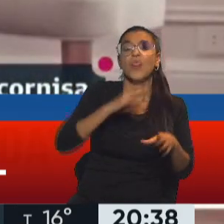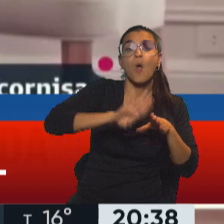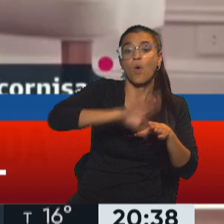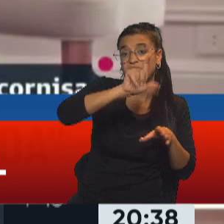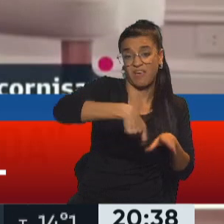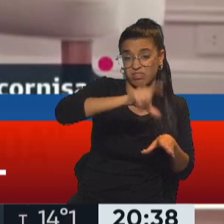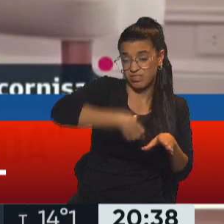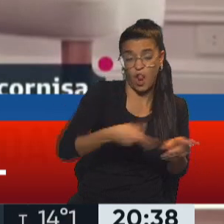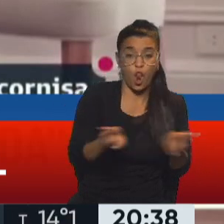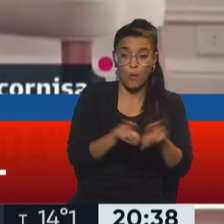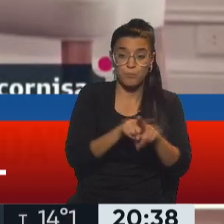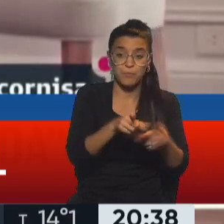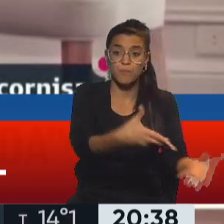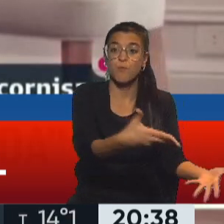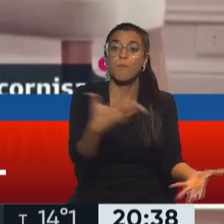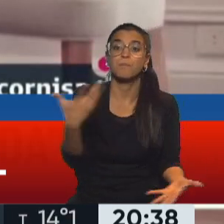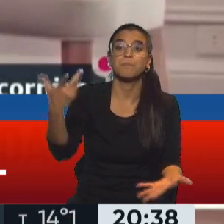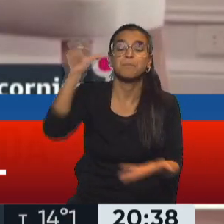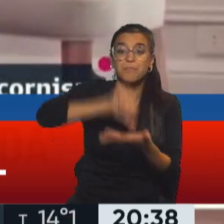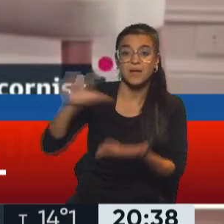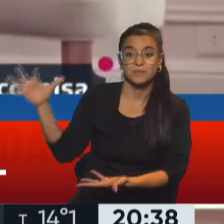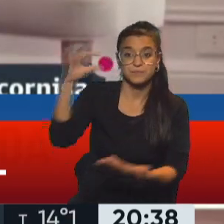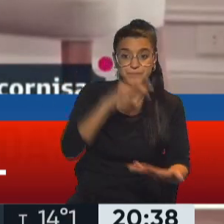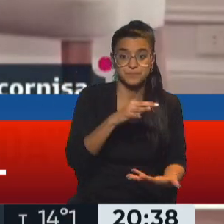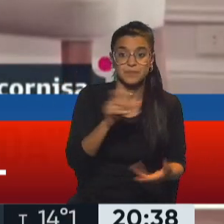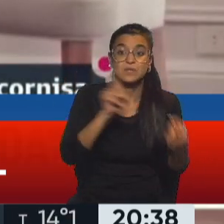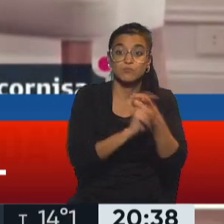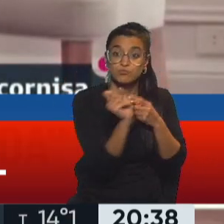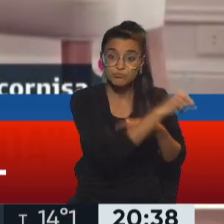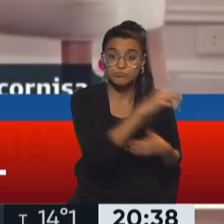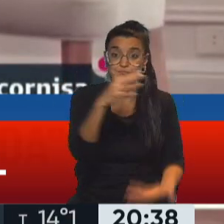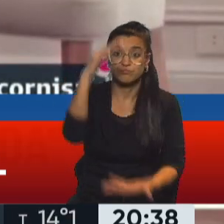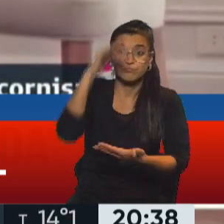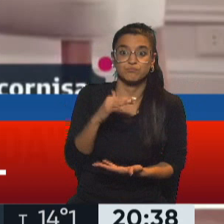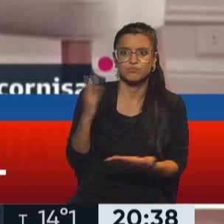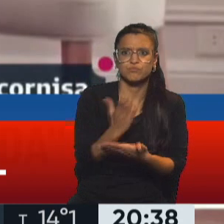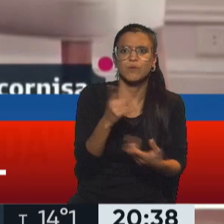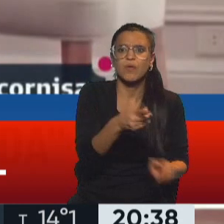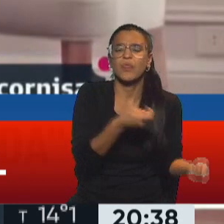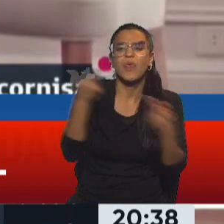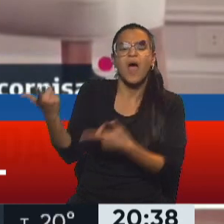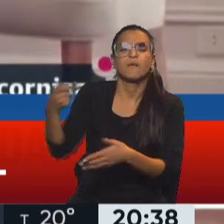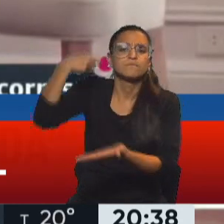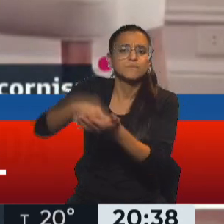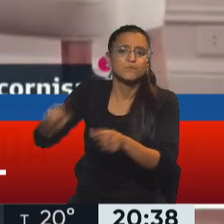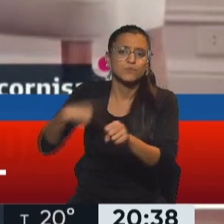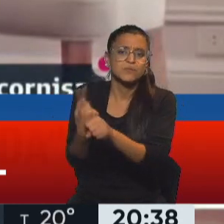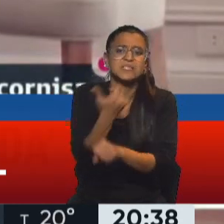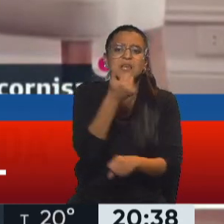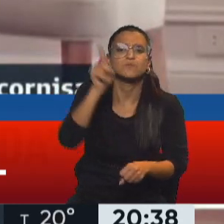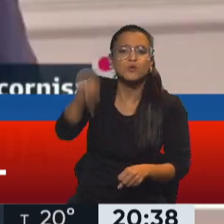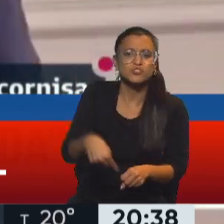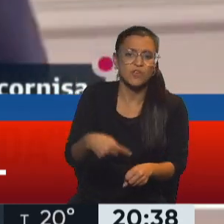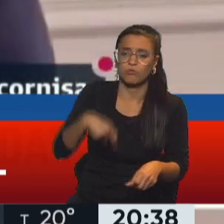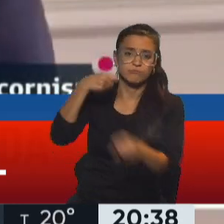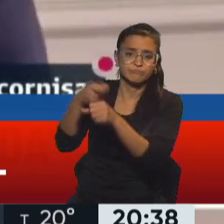Esto es igual. Ella recibió un país de su marido que tenía superávit y lo entregó con déficit, 6% más o menos de